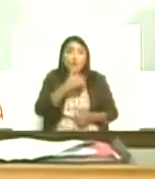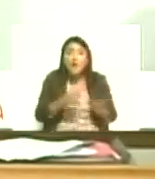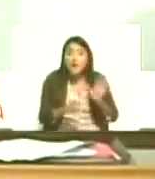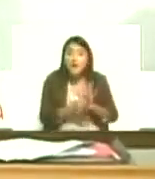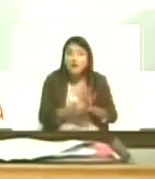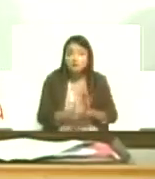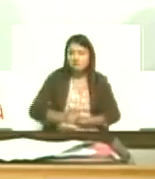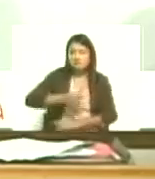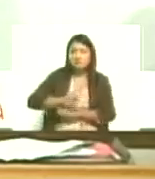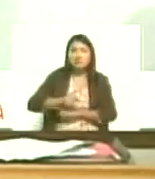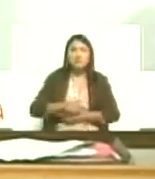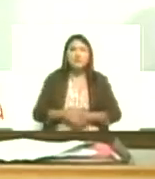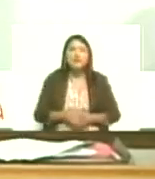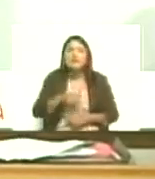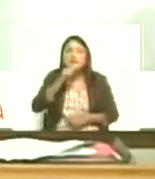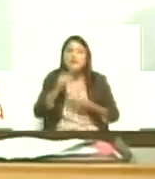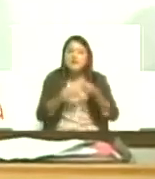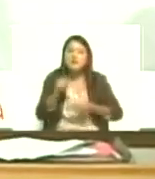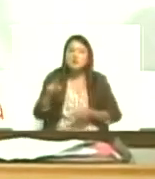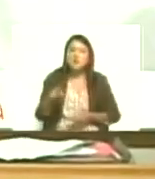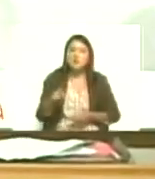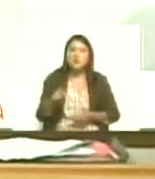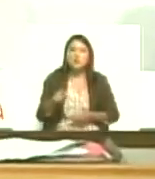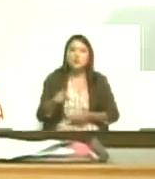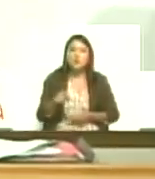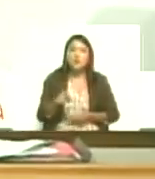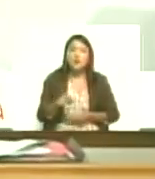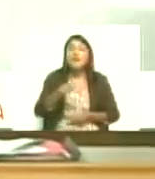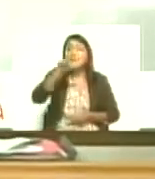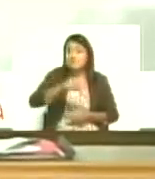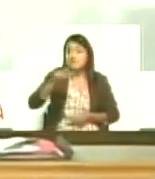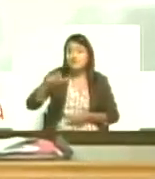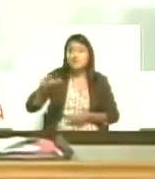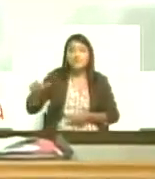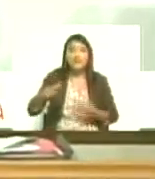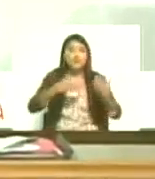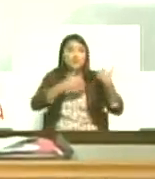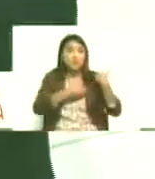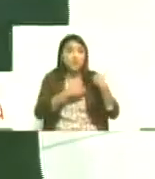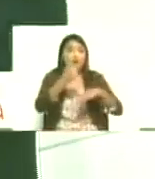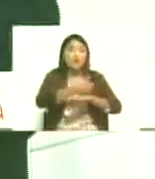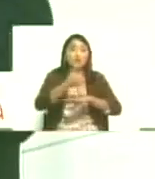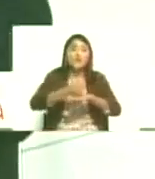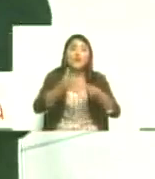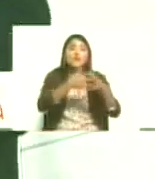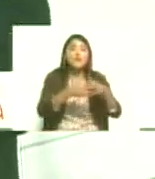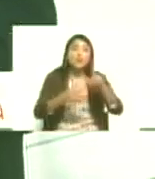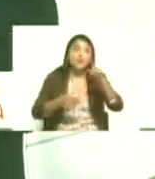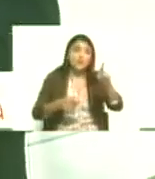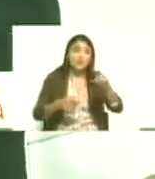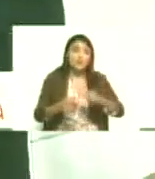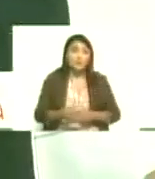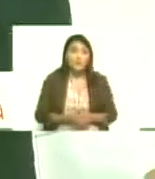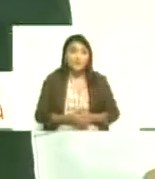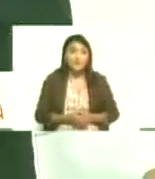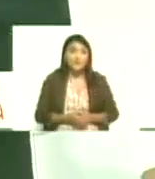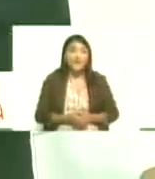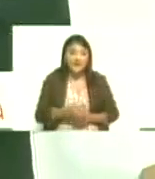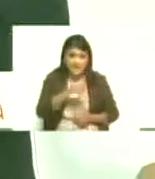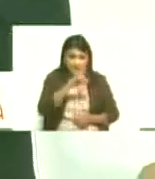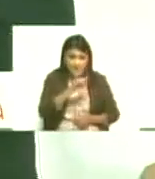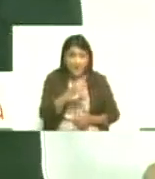producto de las maniobras de funcionarios norteamericanos, estadounidenses. Ese laudo arbitral